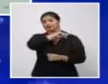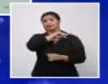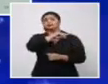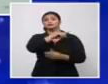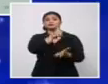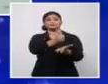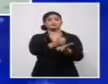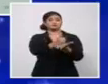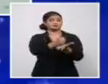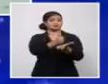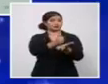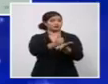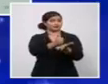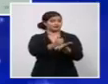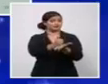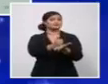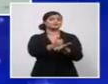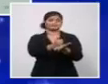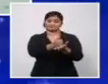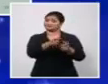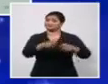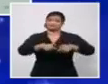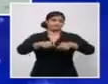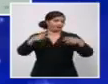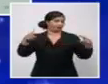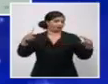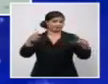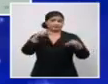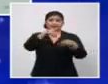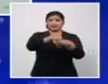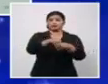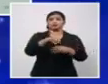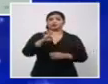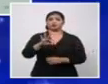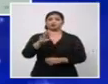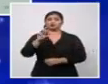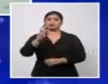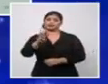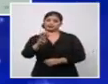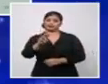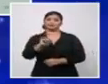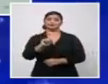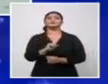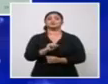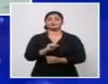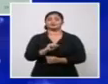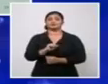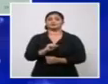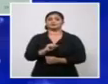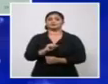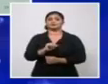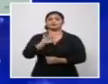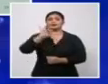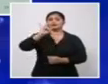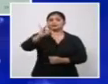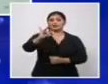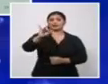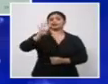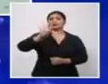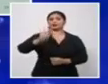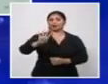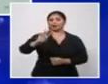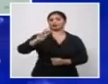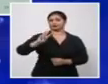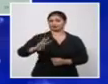número, como está ocurriendo, 83, San Luis con 7, Songolamaya con 4 y